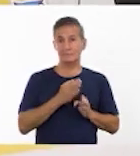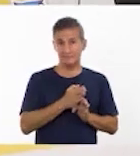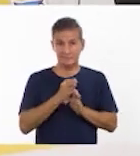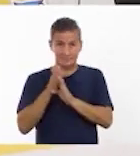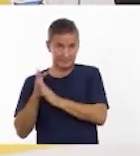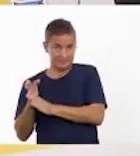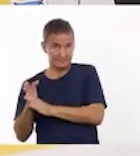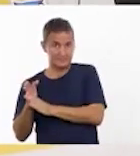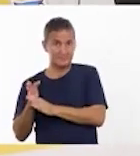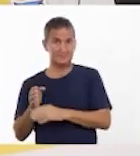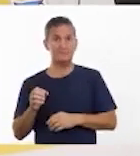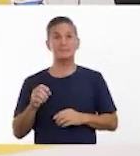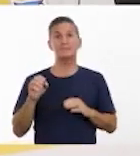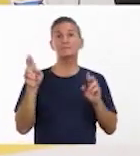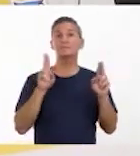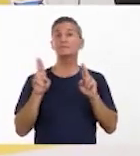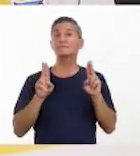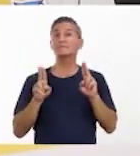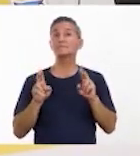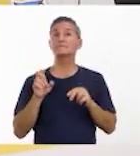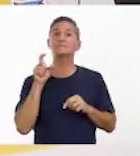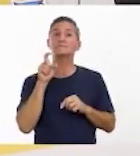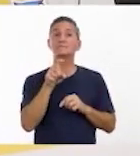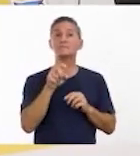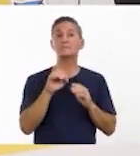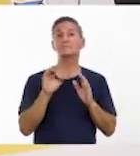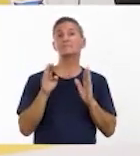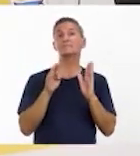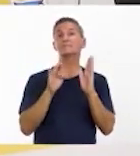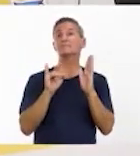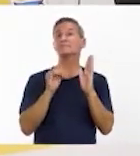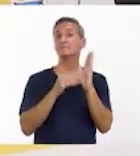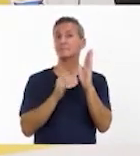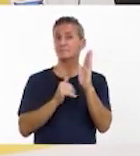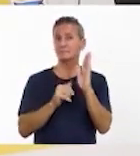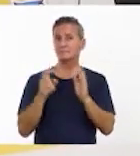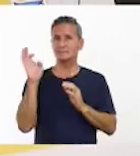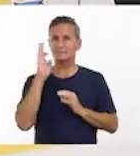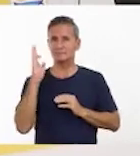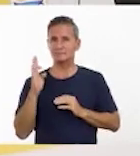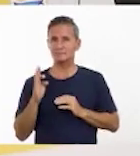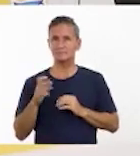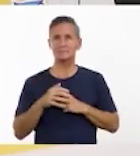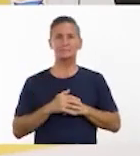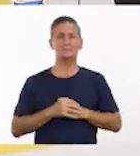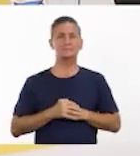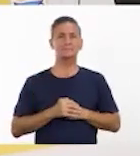Pasemos entonces a orientar los últimos semestres de facultad.